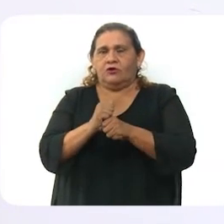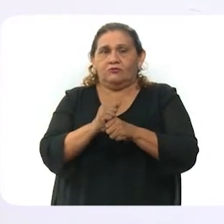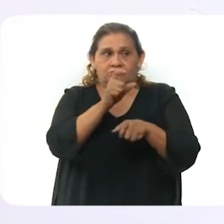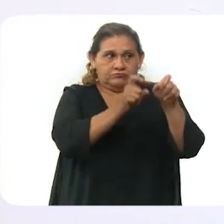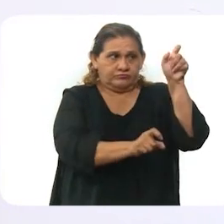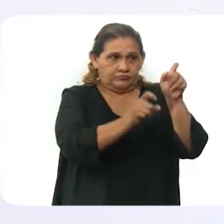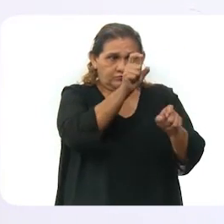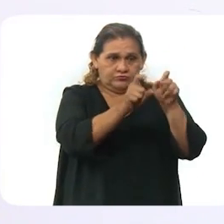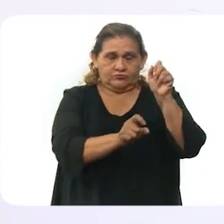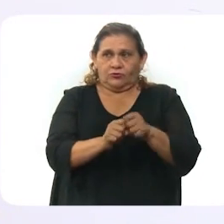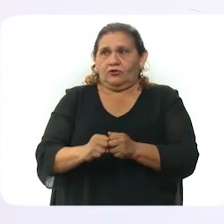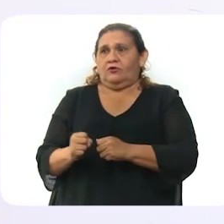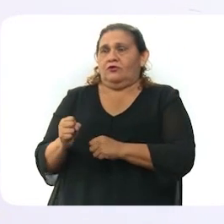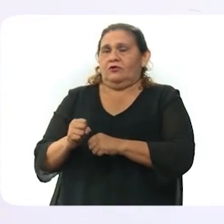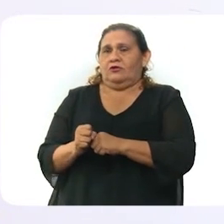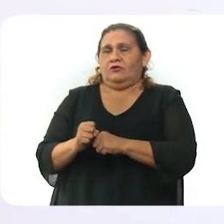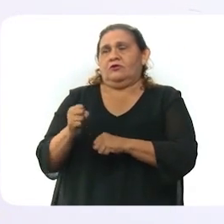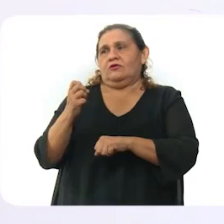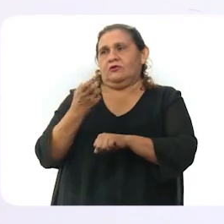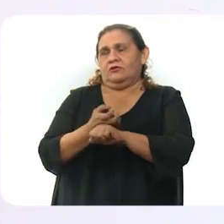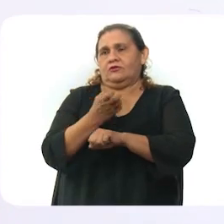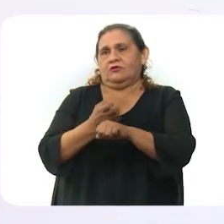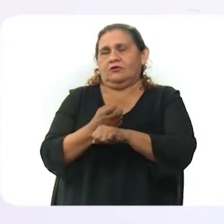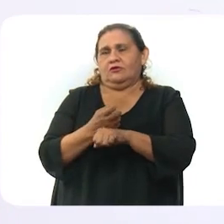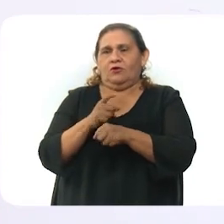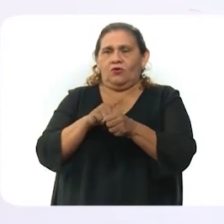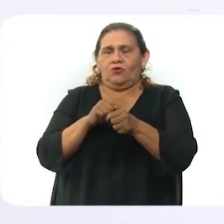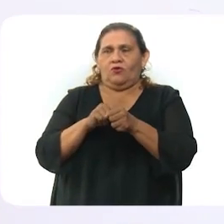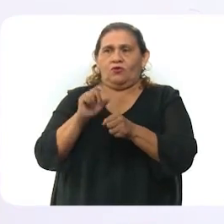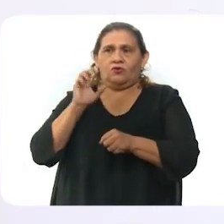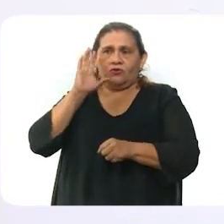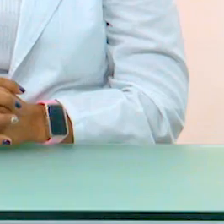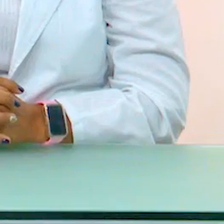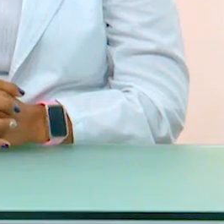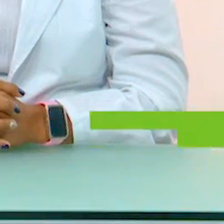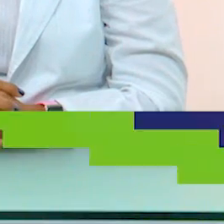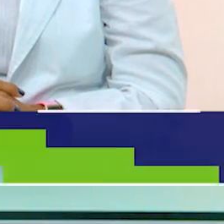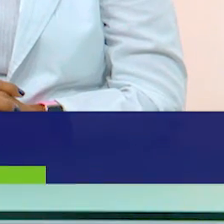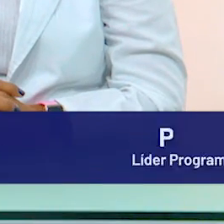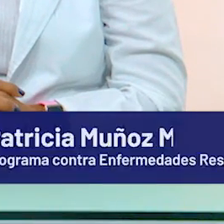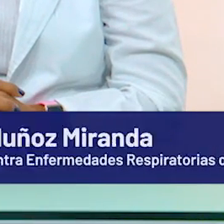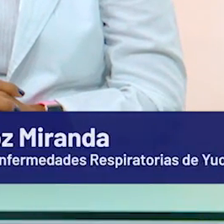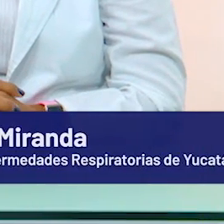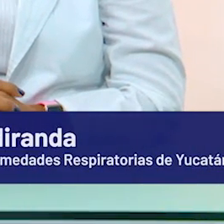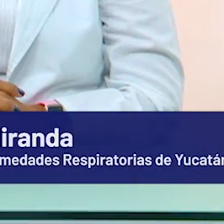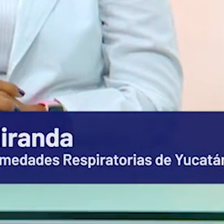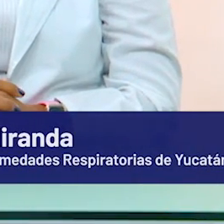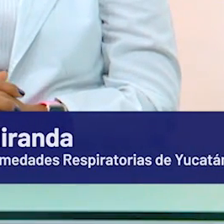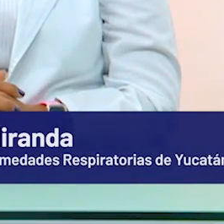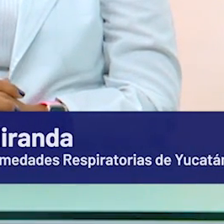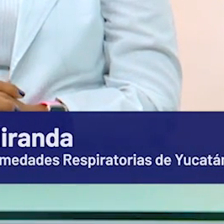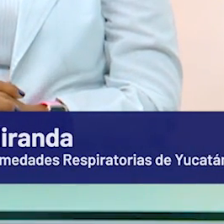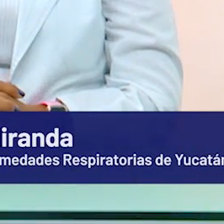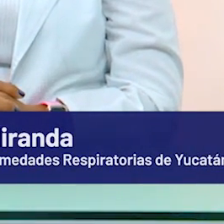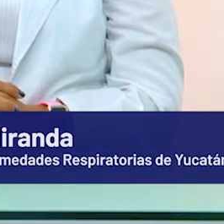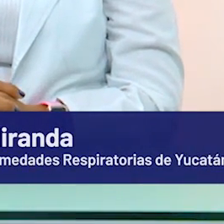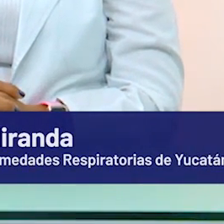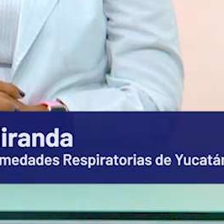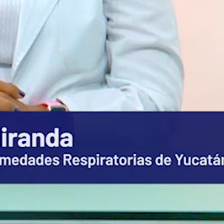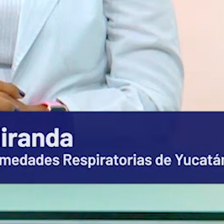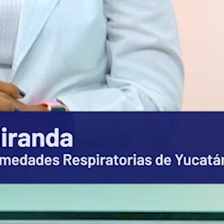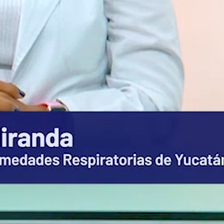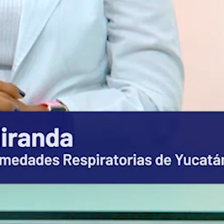indicadores semanales del semáforo estatal de salud marcan color naranja. Ese es el informe del día de hoy, doctora. Gracias. Estaremos